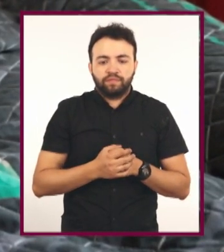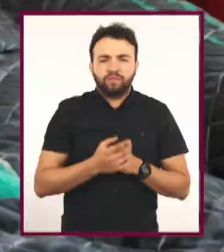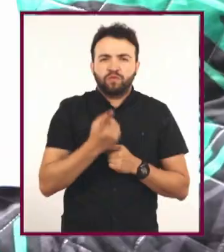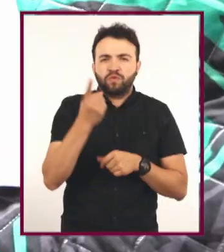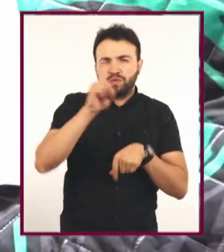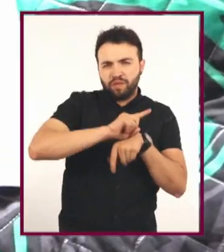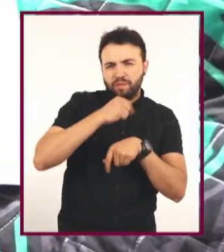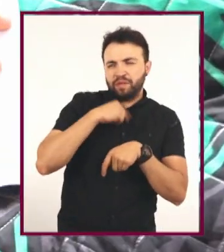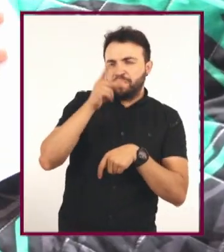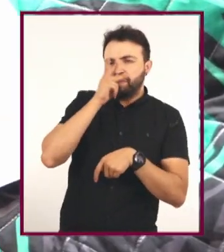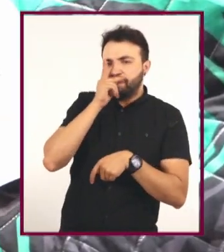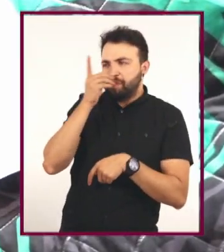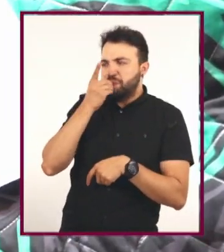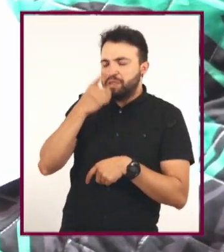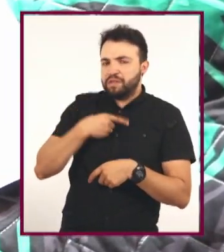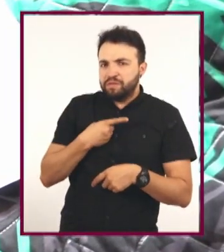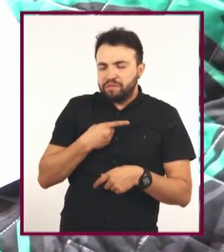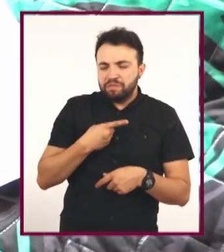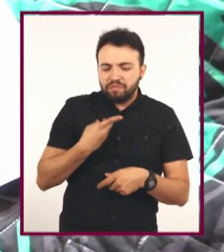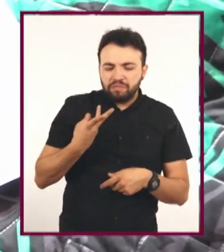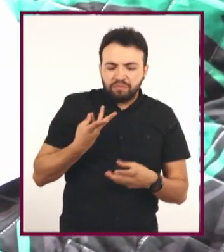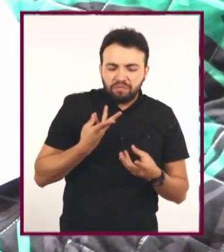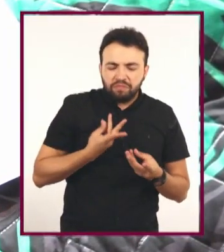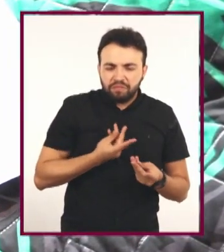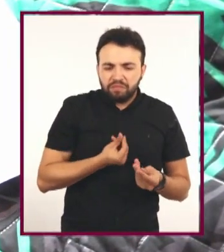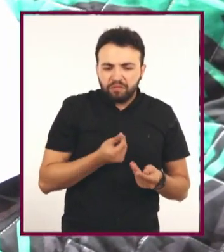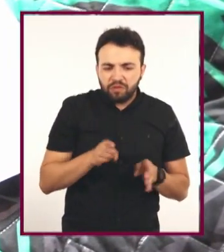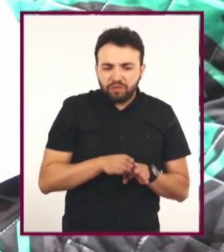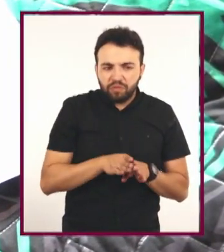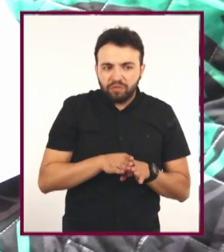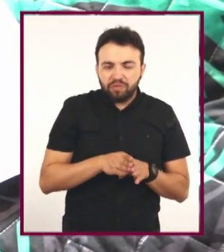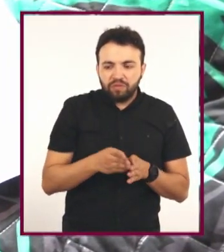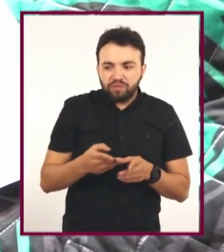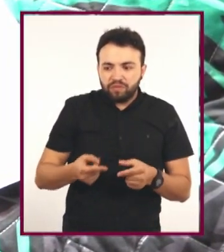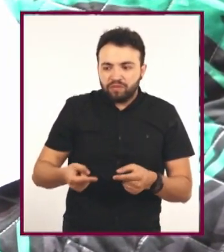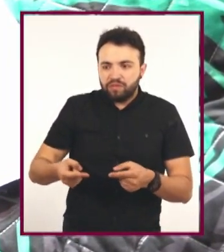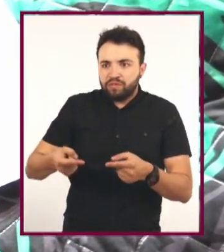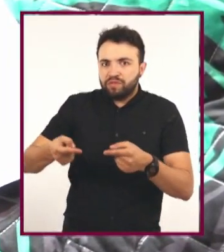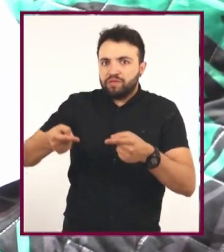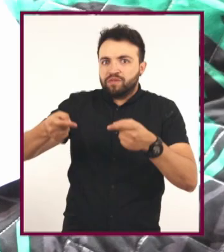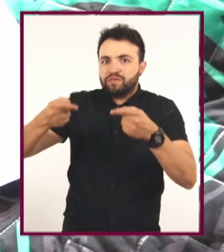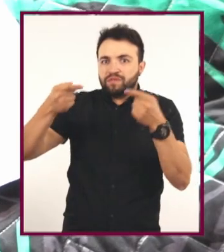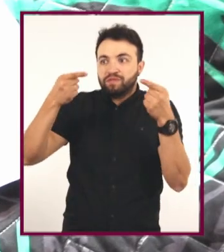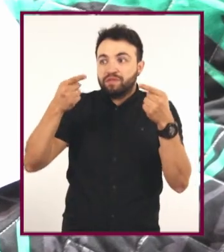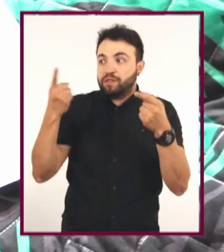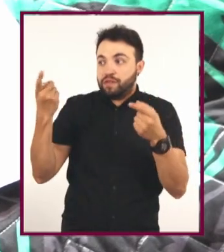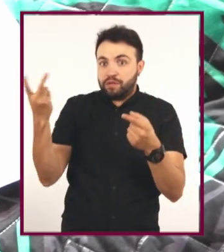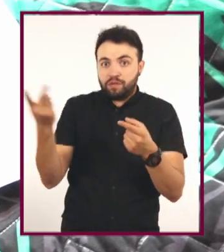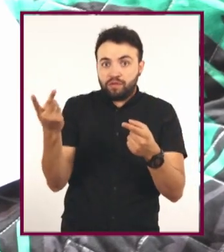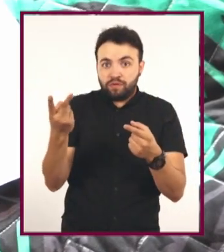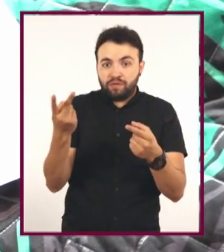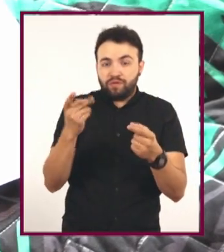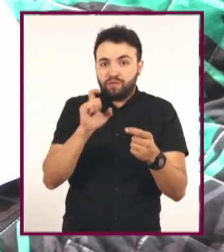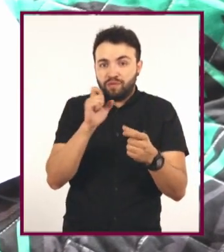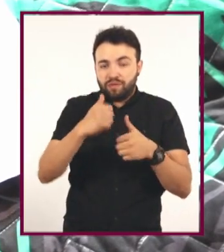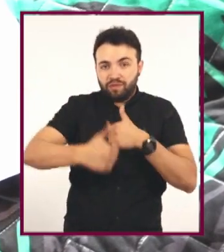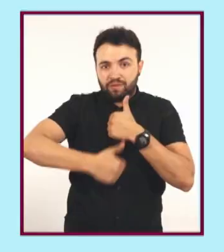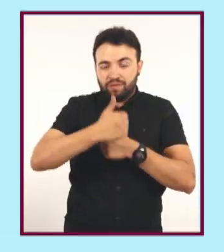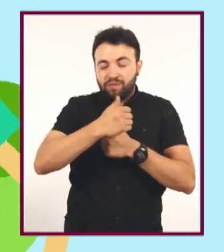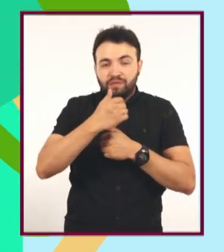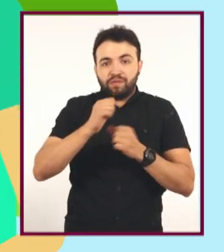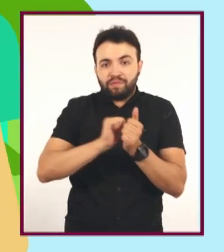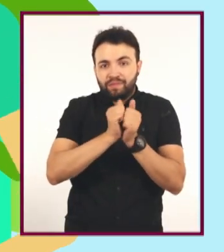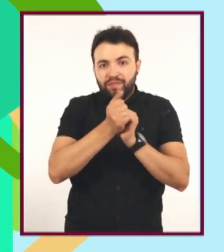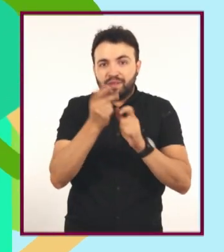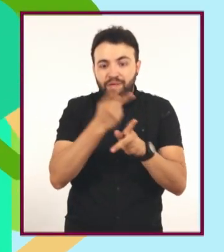fiesta. Mi papá me contó un día lo que significó para él tener a mi hermana siendo muy joven. Él y mi mamá empezaron a ser novios como a mi edad, en